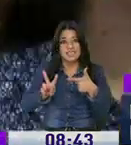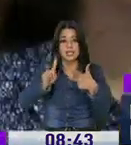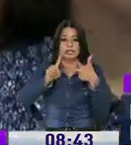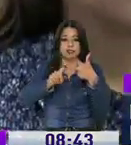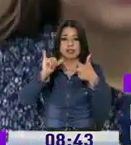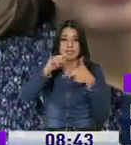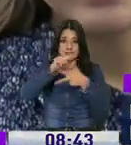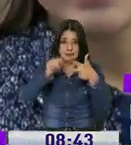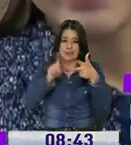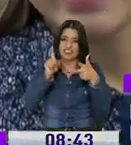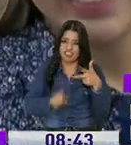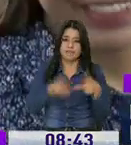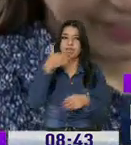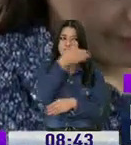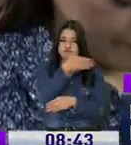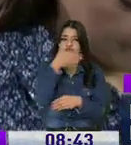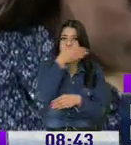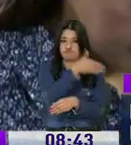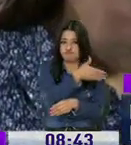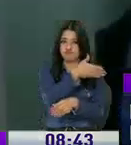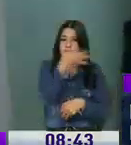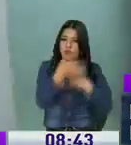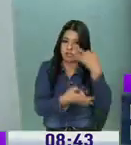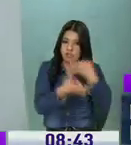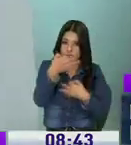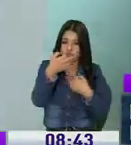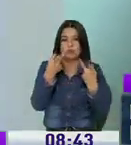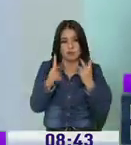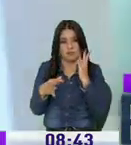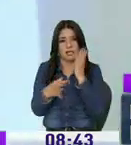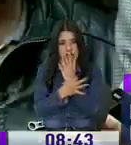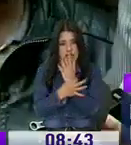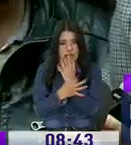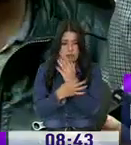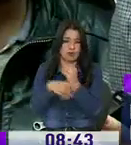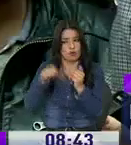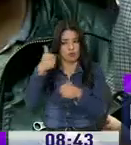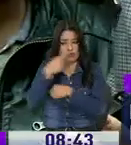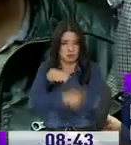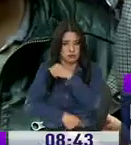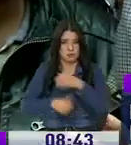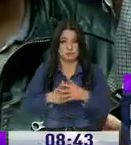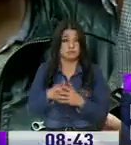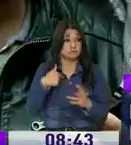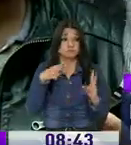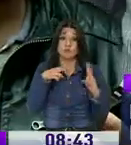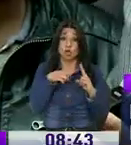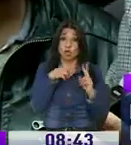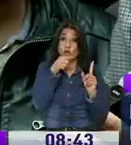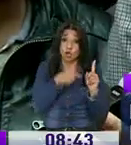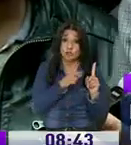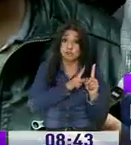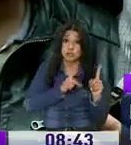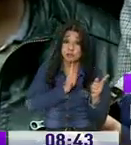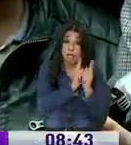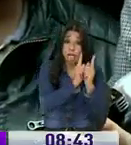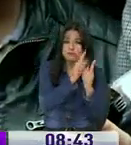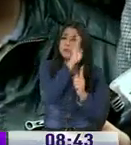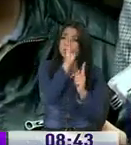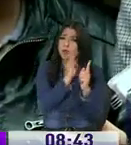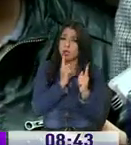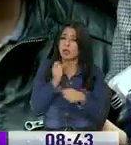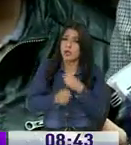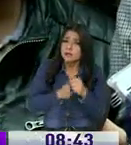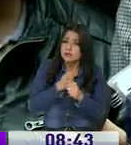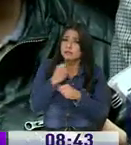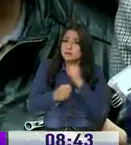autoridad competente. Para él, Pavón y Cristian González. Yo no la conozco personalmente, nunca he tenido, en los años